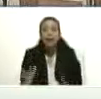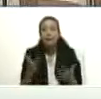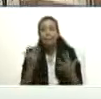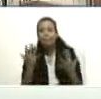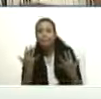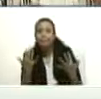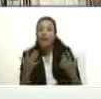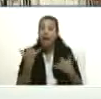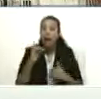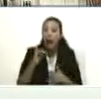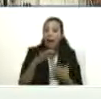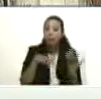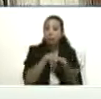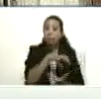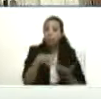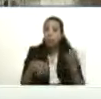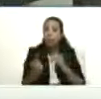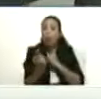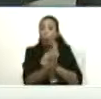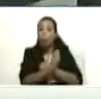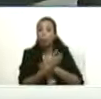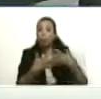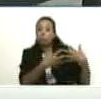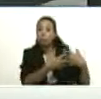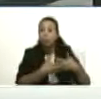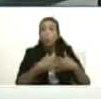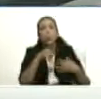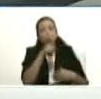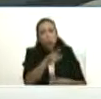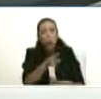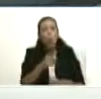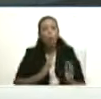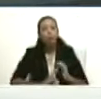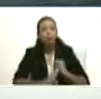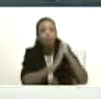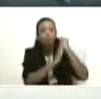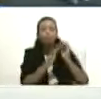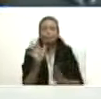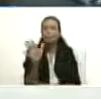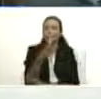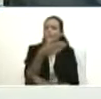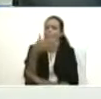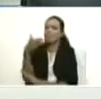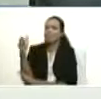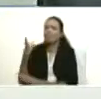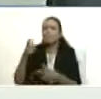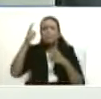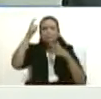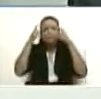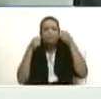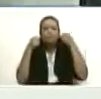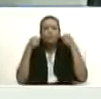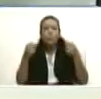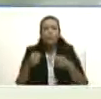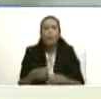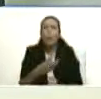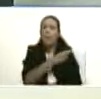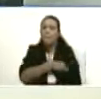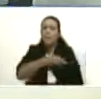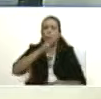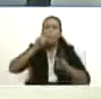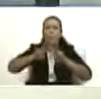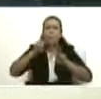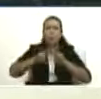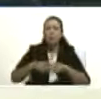de la guerra económica impuesta por el imperio. Usted lleva en alto la bandera de nuestro comandante Chávez, como es la misión